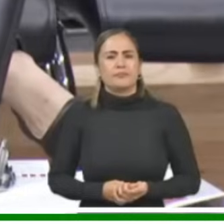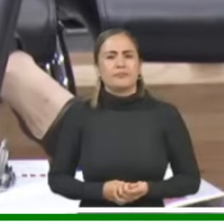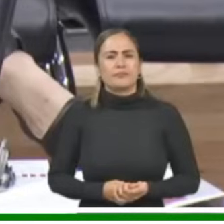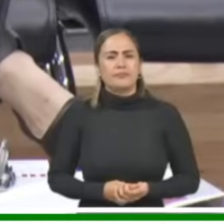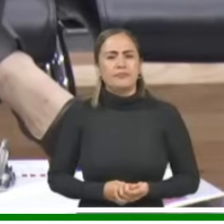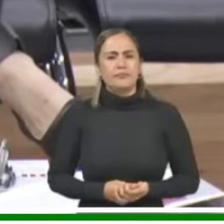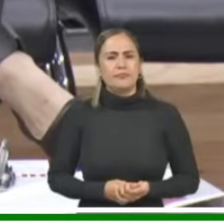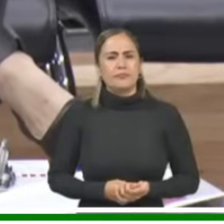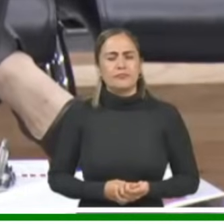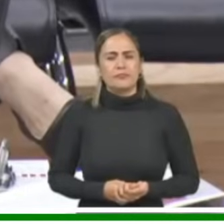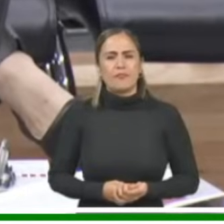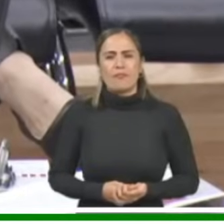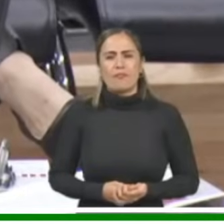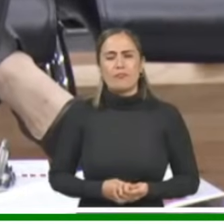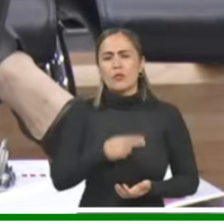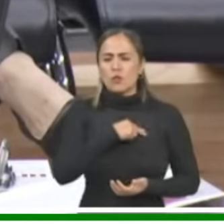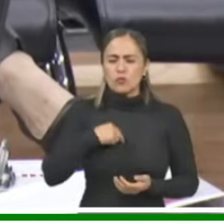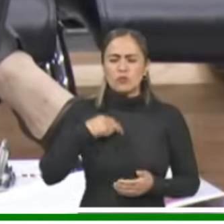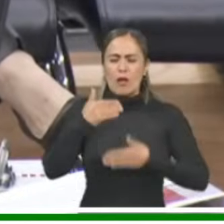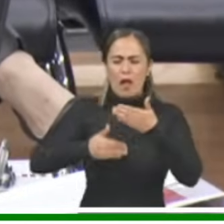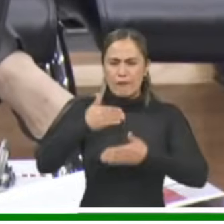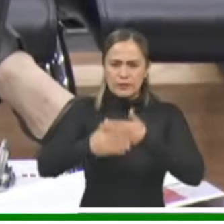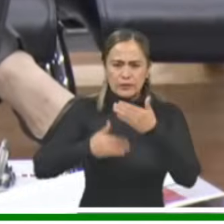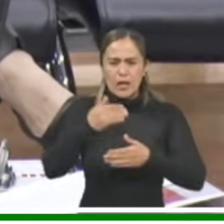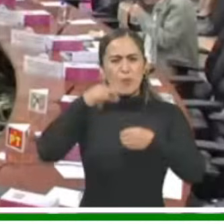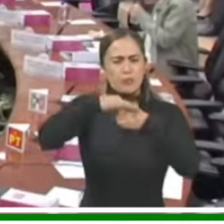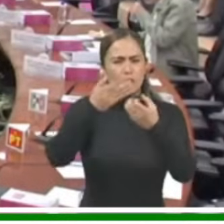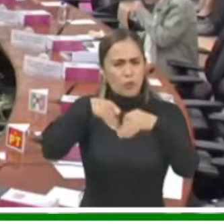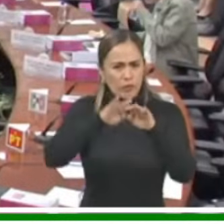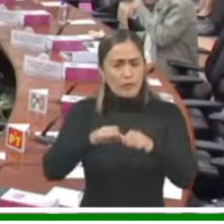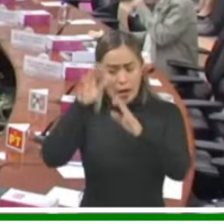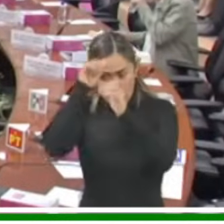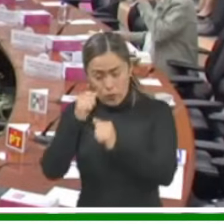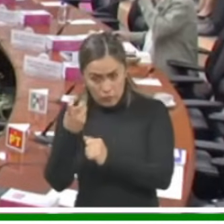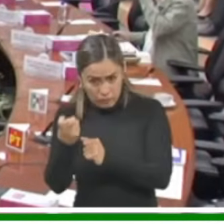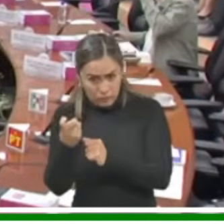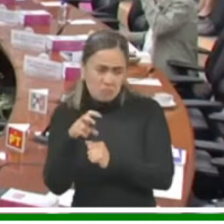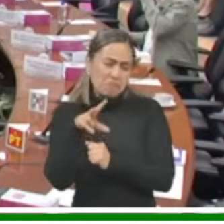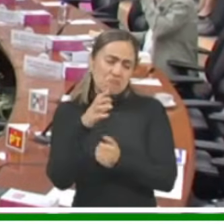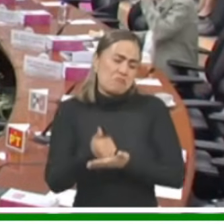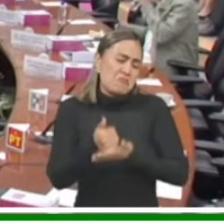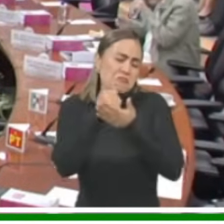que podamos ir avanzando en este proceso tan importante y tan intenso,